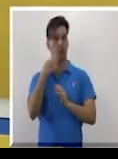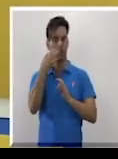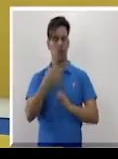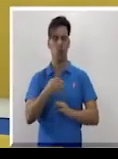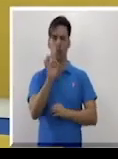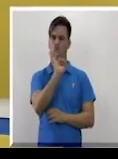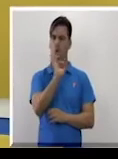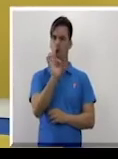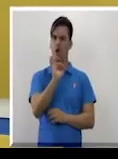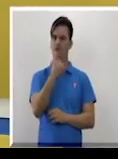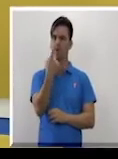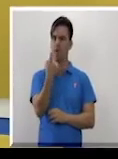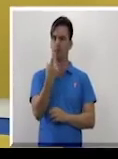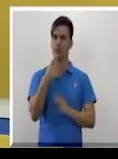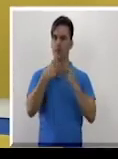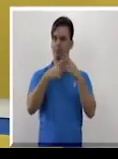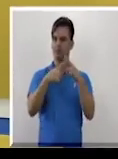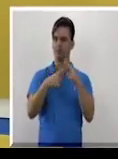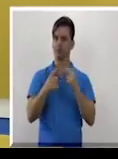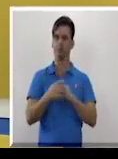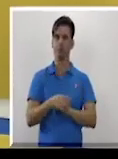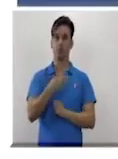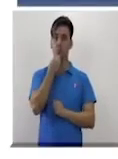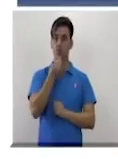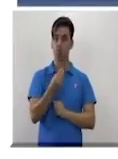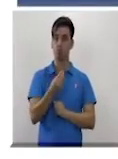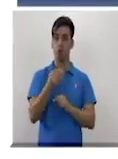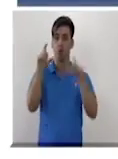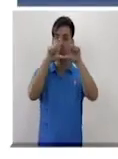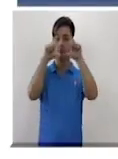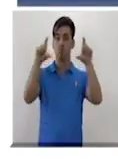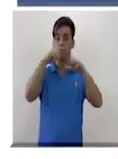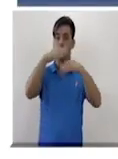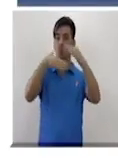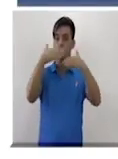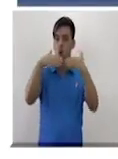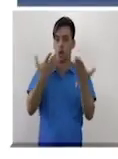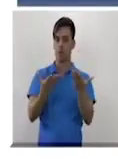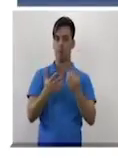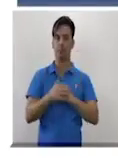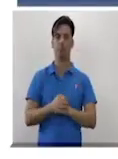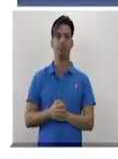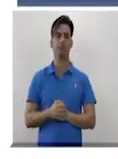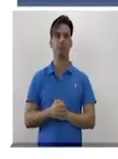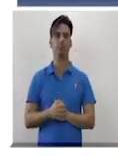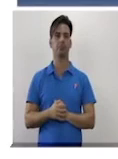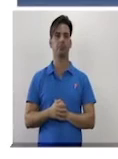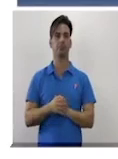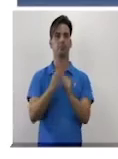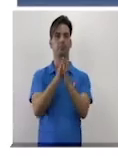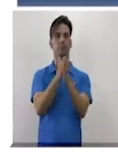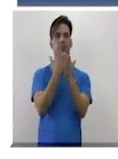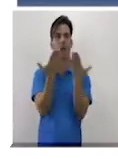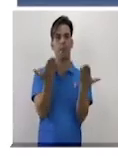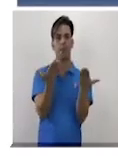has resuelto. Puedes entonces resolver los problemas que aún no has hecho, que están en las